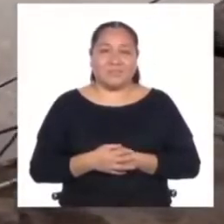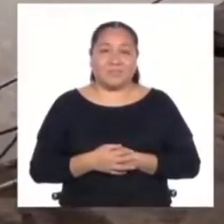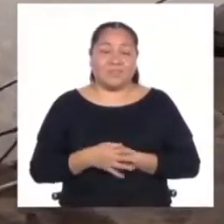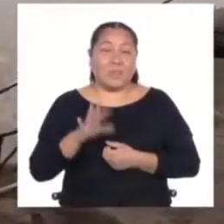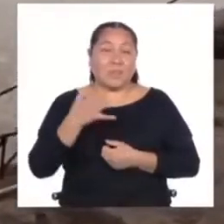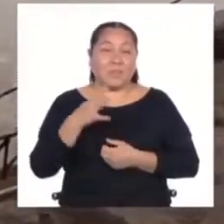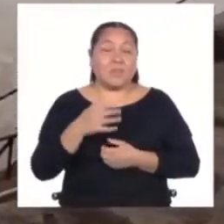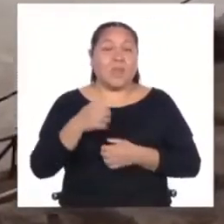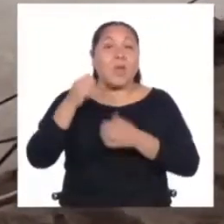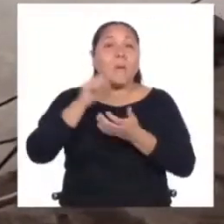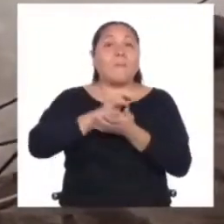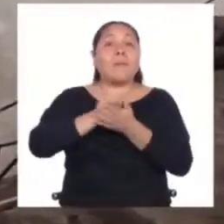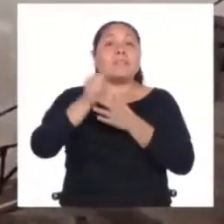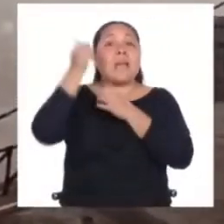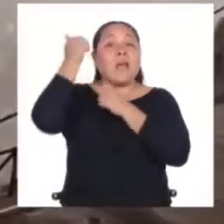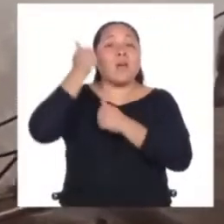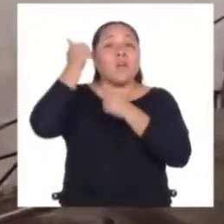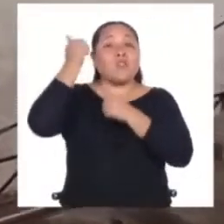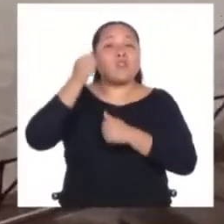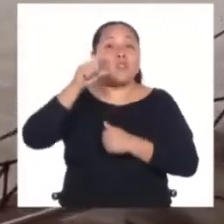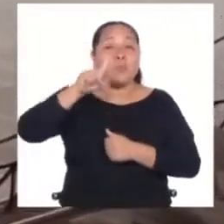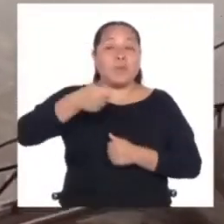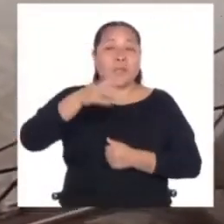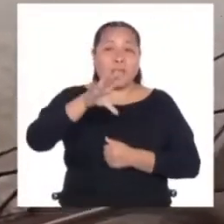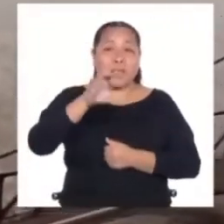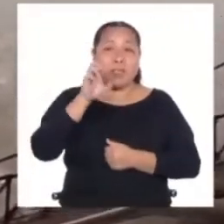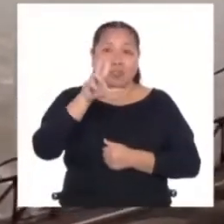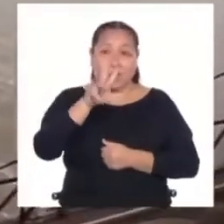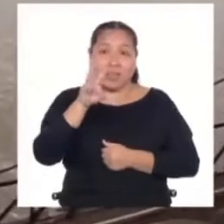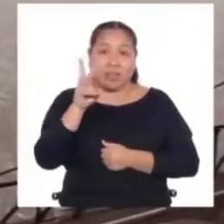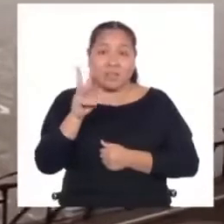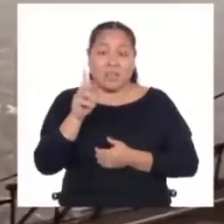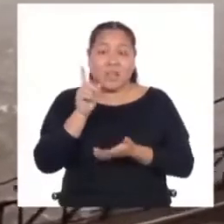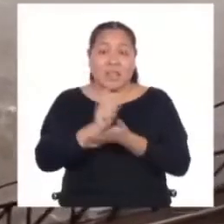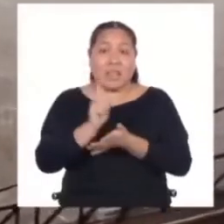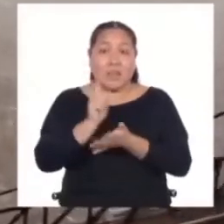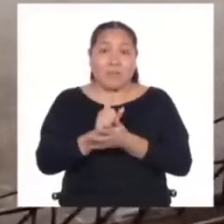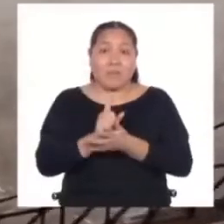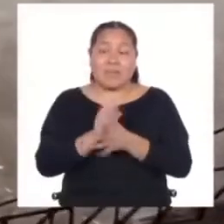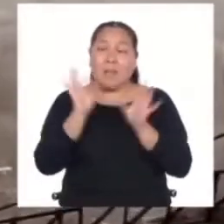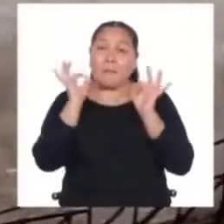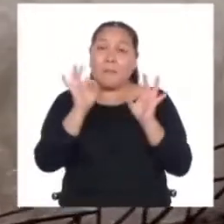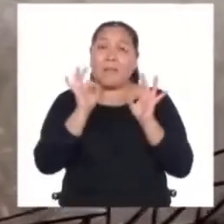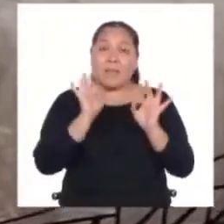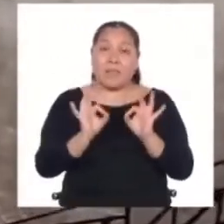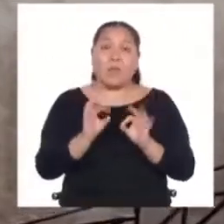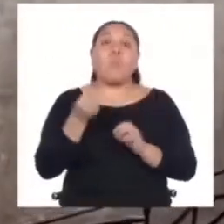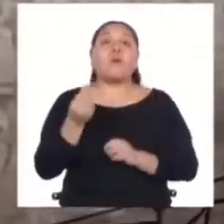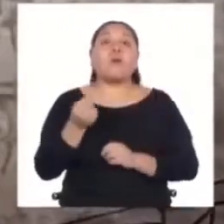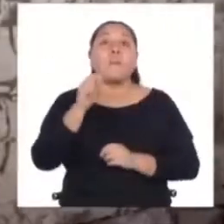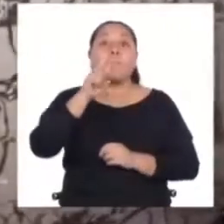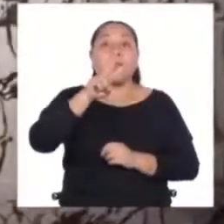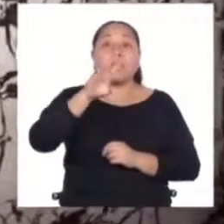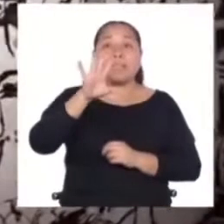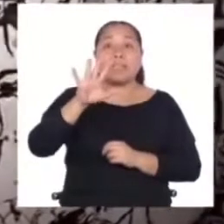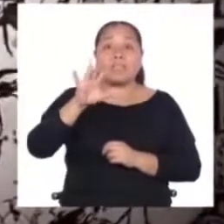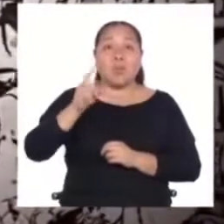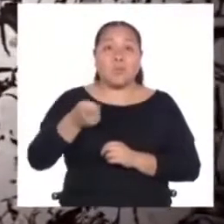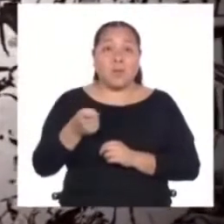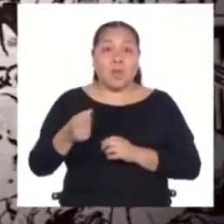Corría el mes de agosto de 1536 y Lima estaba amenazada por cerca de 25.000 guerreros